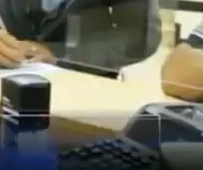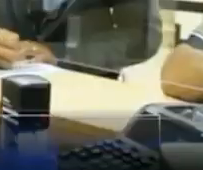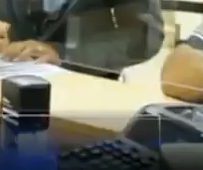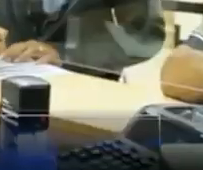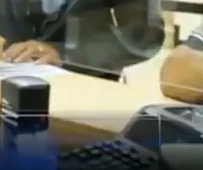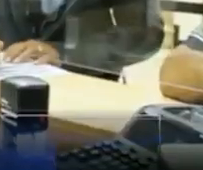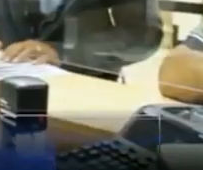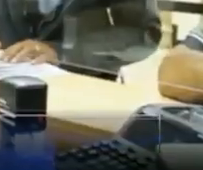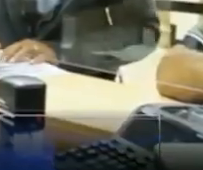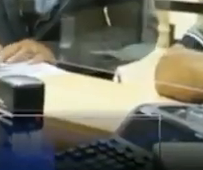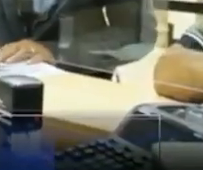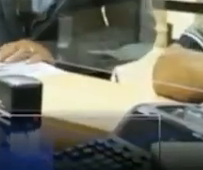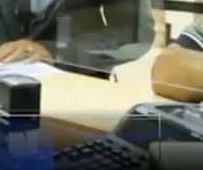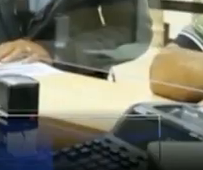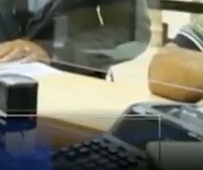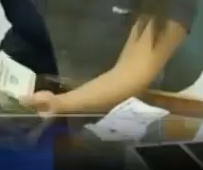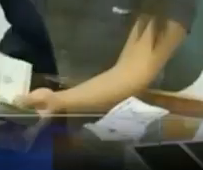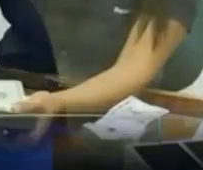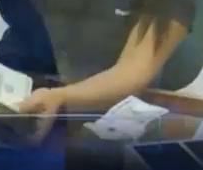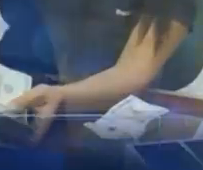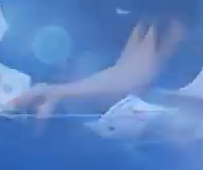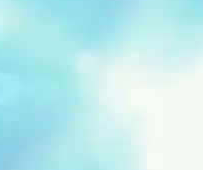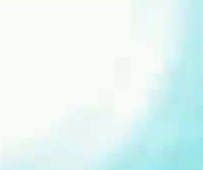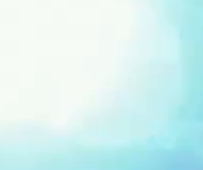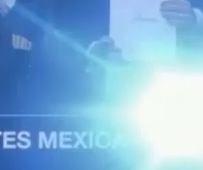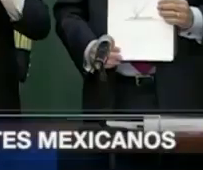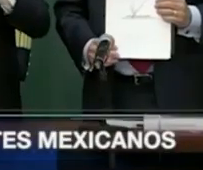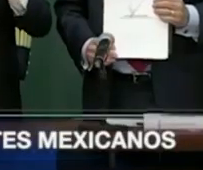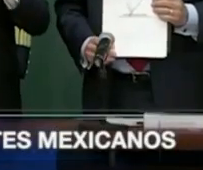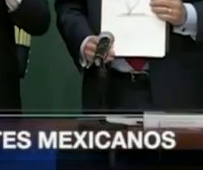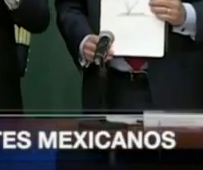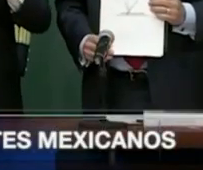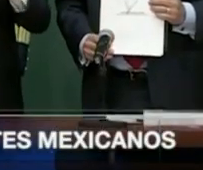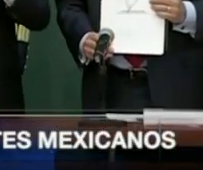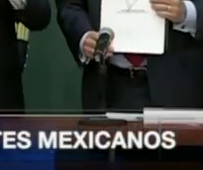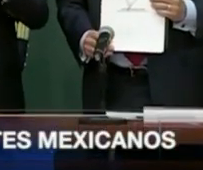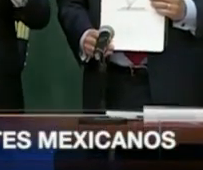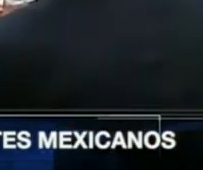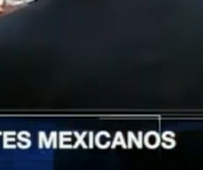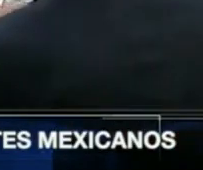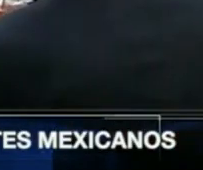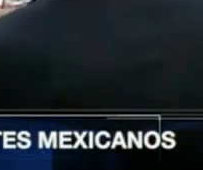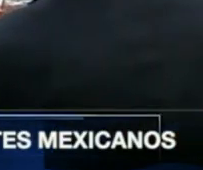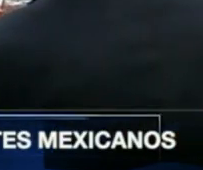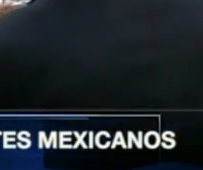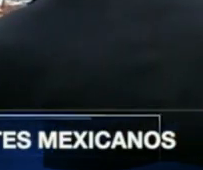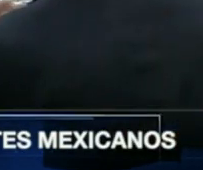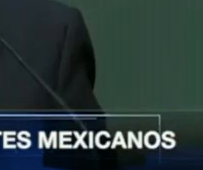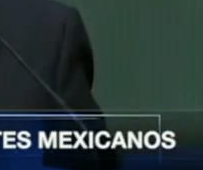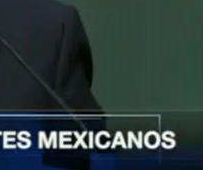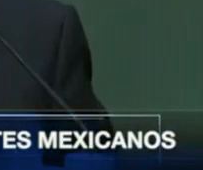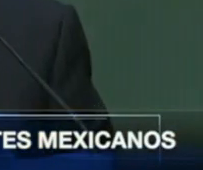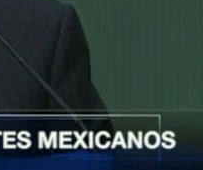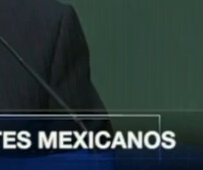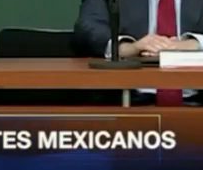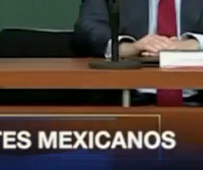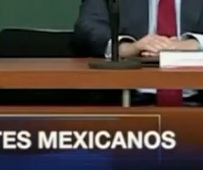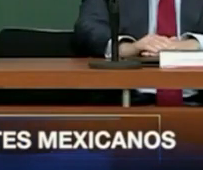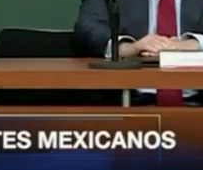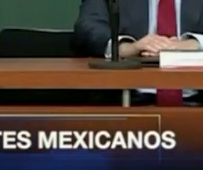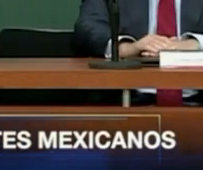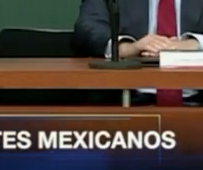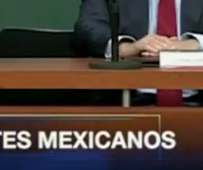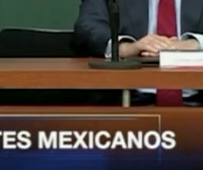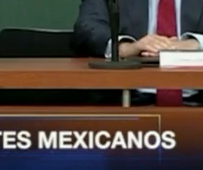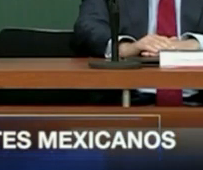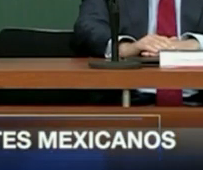dólares, brindando productos y servicios financieros. Y en lo internacional, presidente de México pide a consulados reforzar